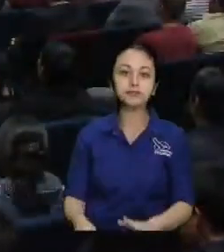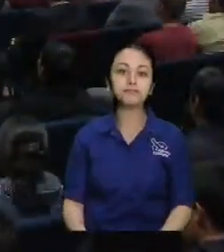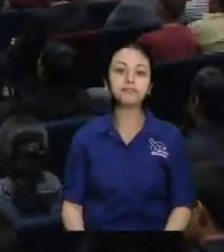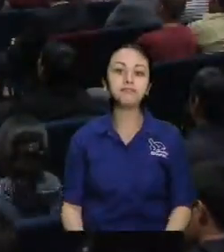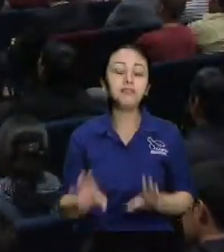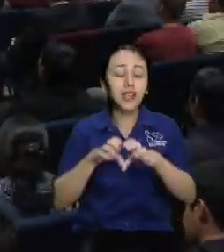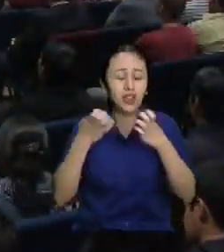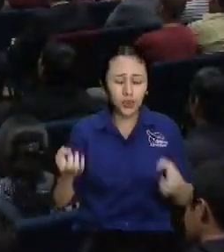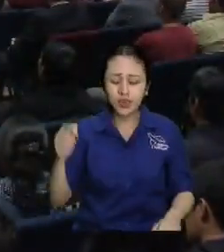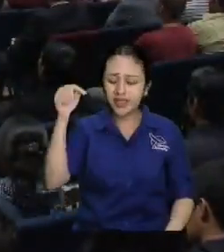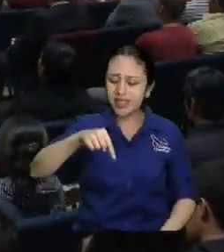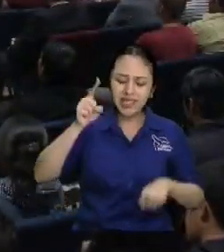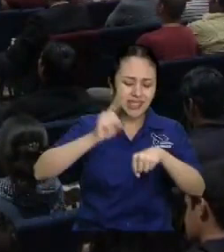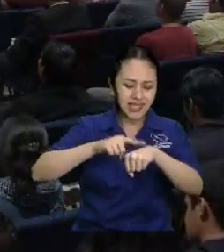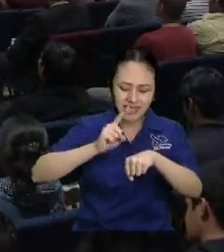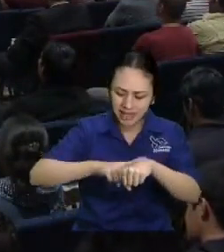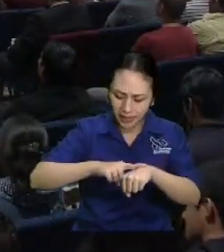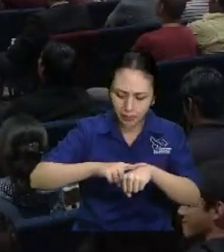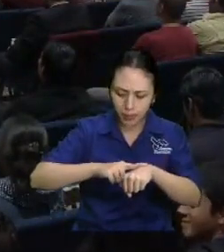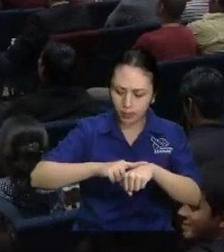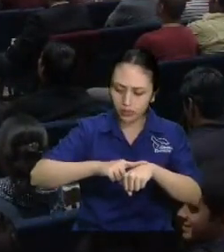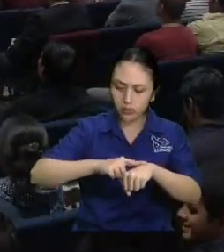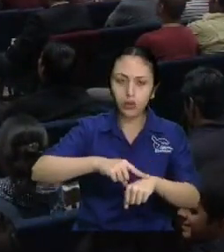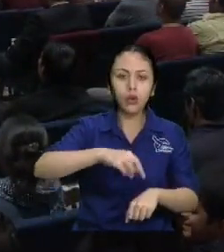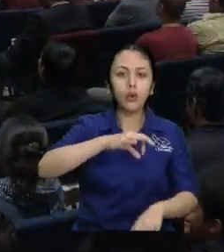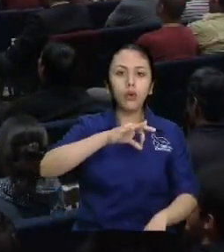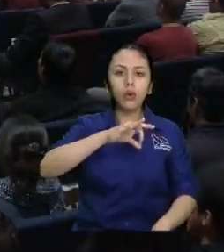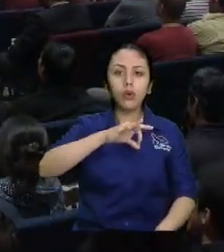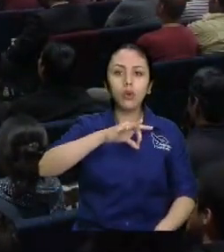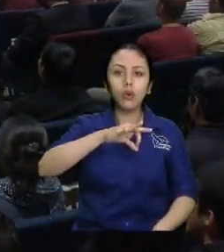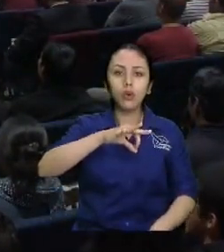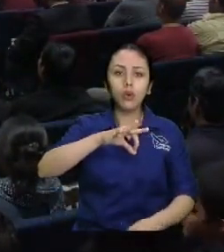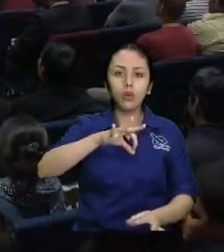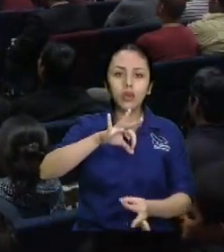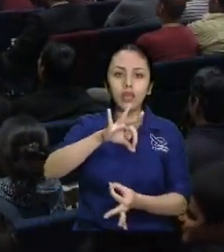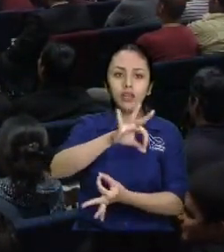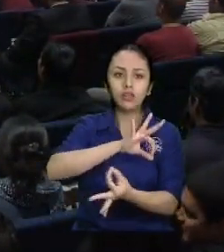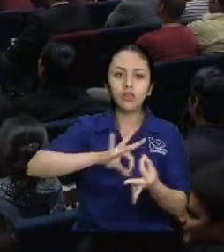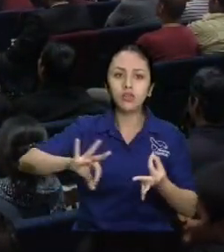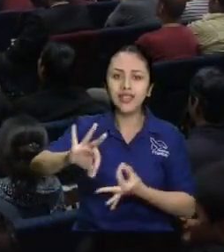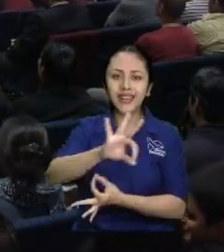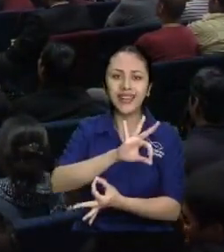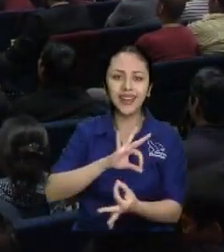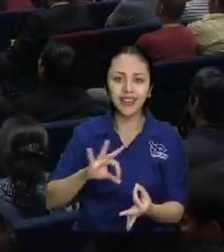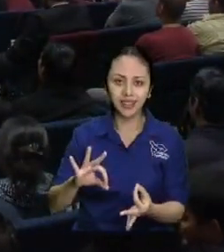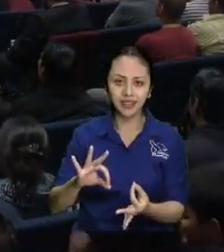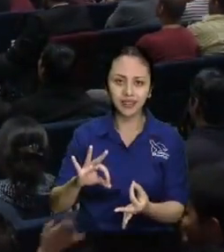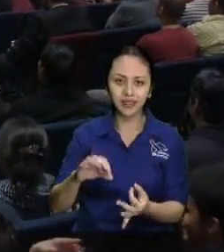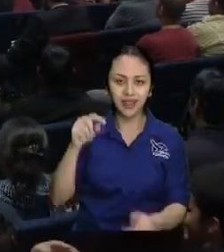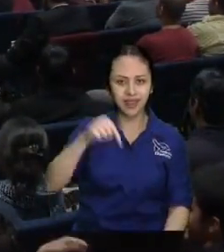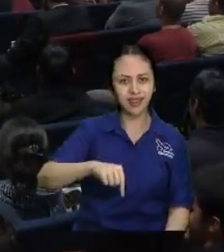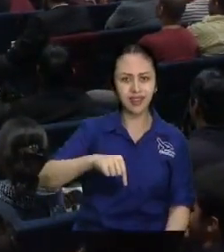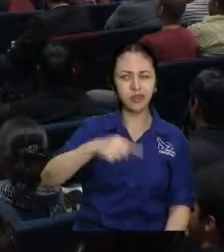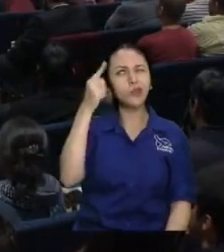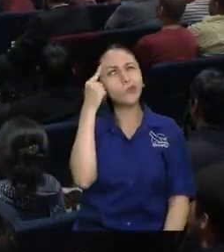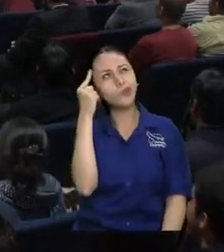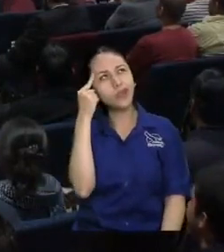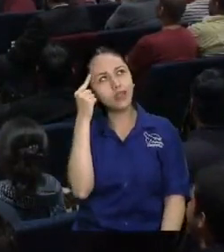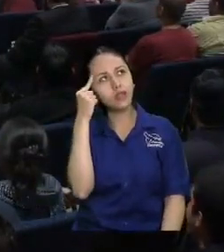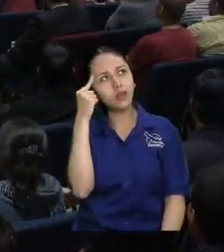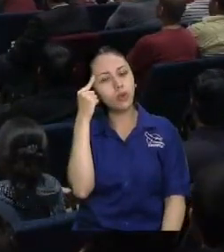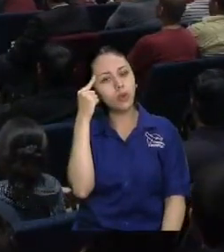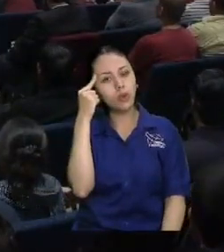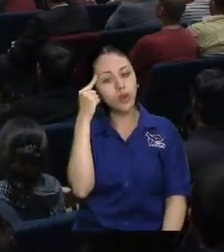estamos atrapados en un sistema en donde esto tiene que ser, pienso yo, en la casa.